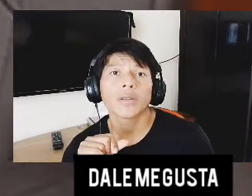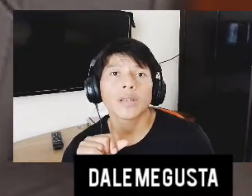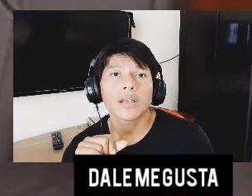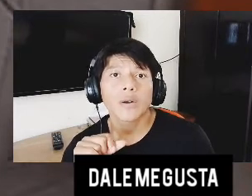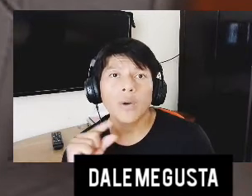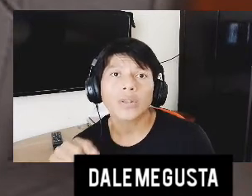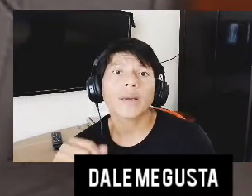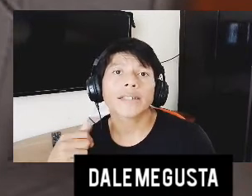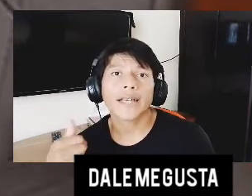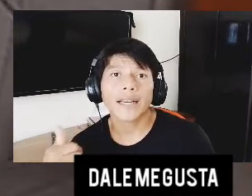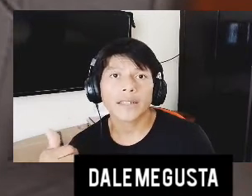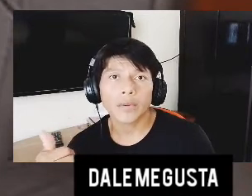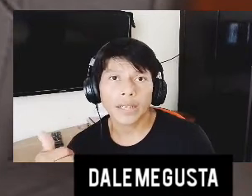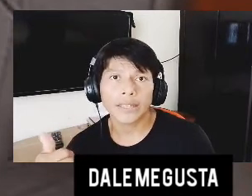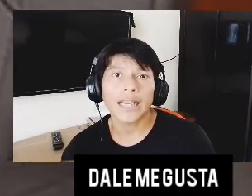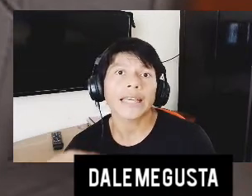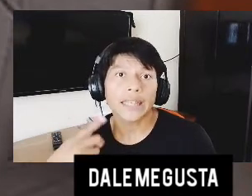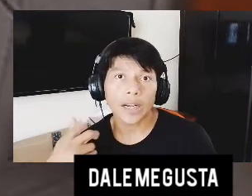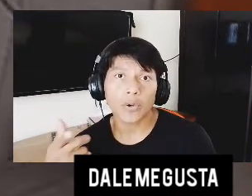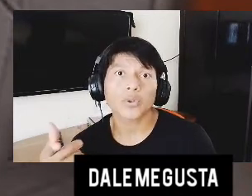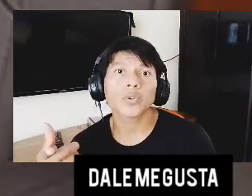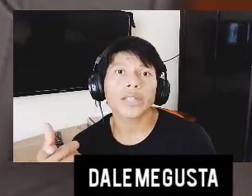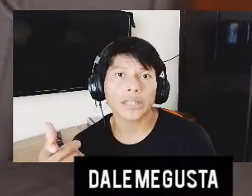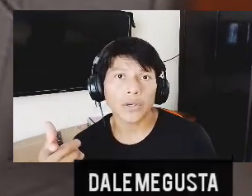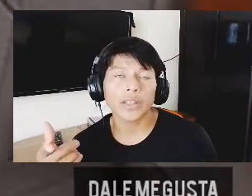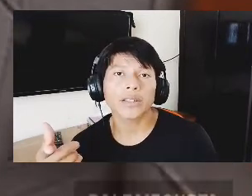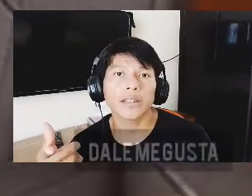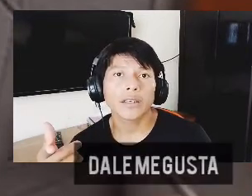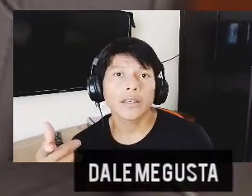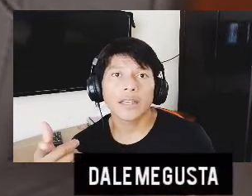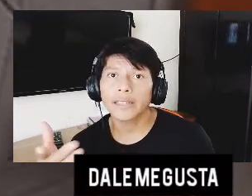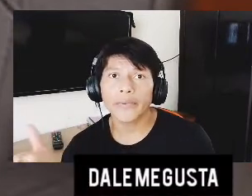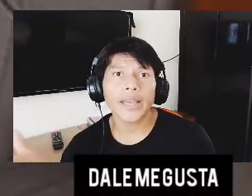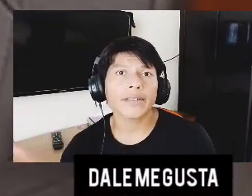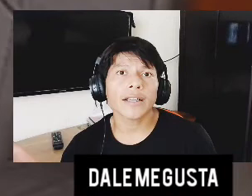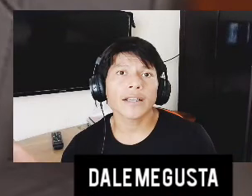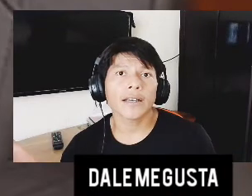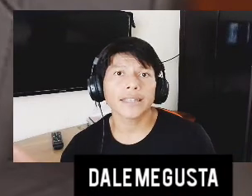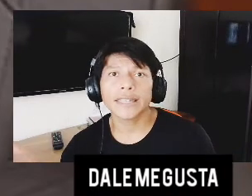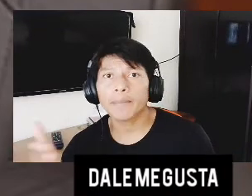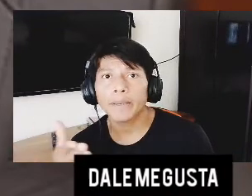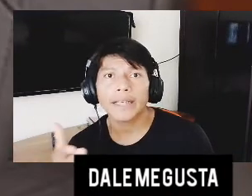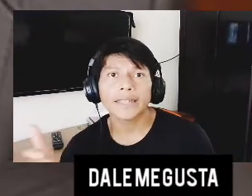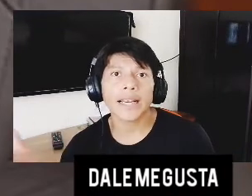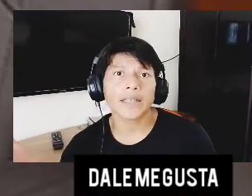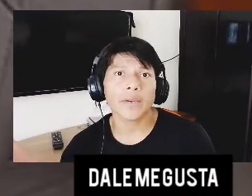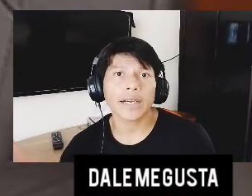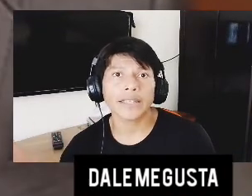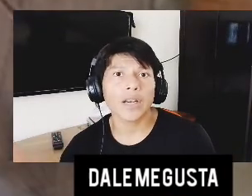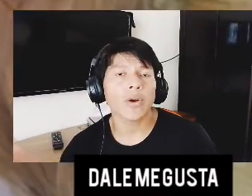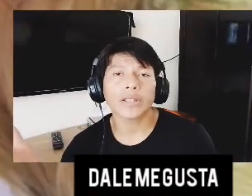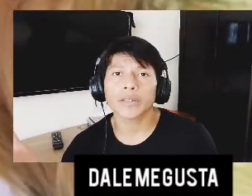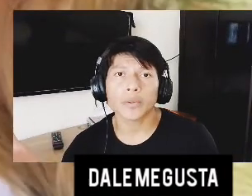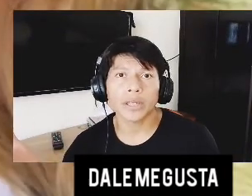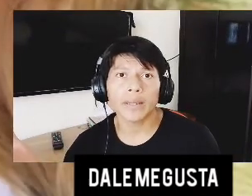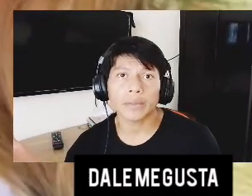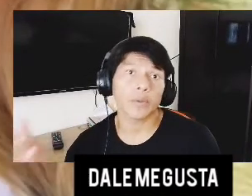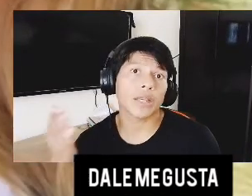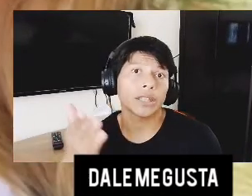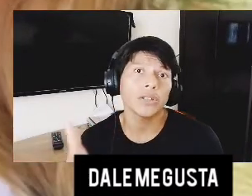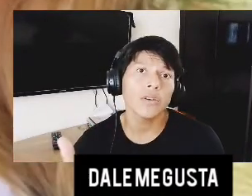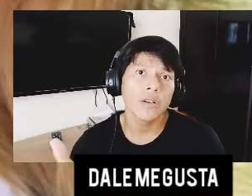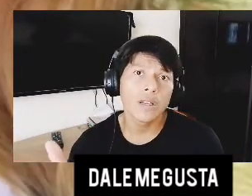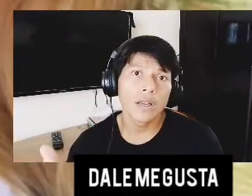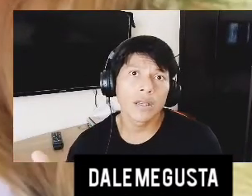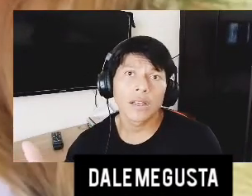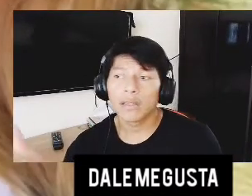acuerdo. ¿Cuándo van a sacar a Samuel García? Y la consulta, señores, es abierta. Así que pueden echar a Samuel García lo antes posible.